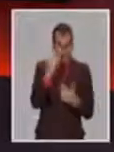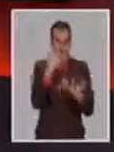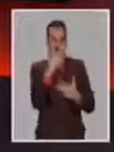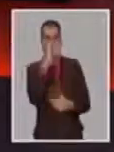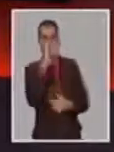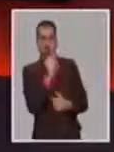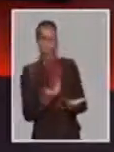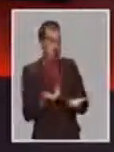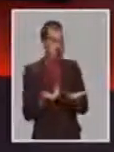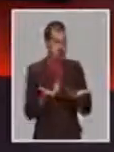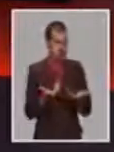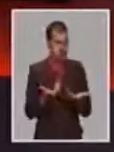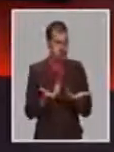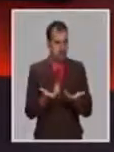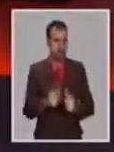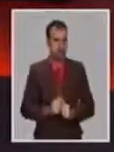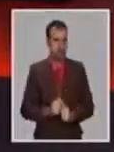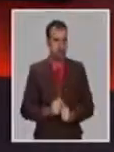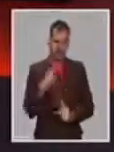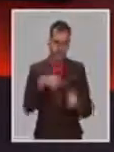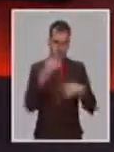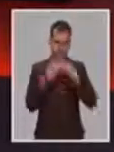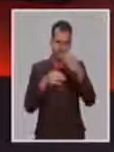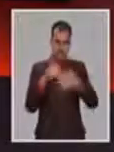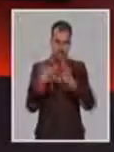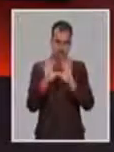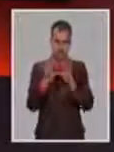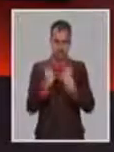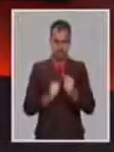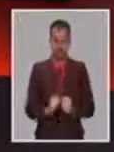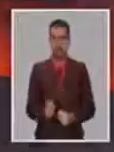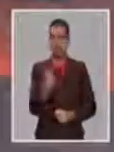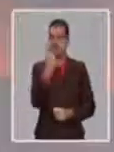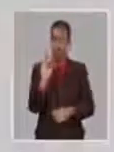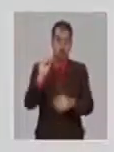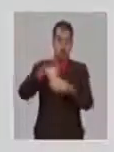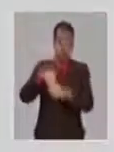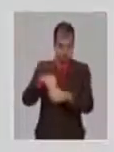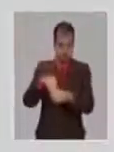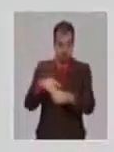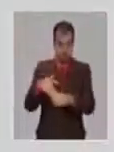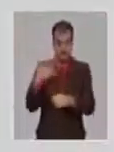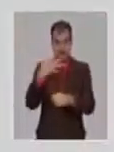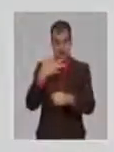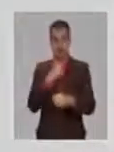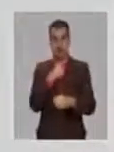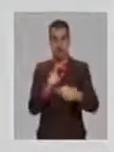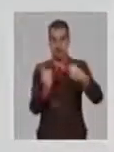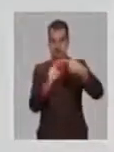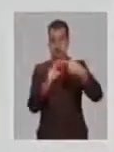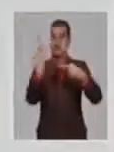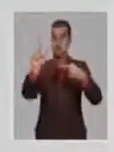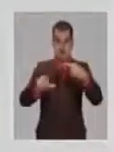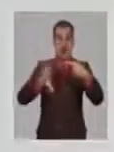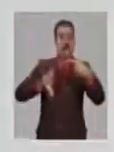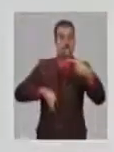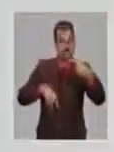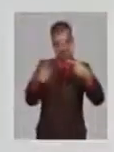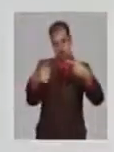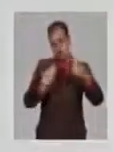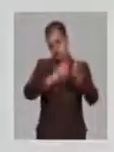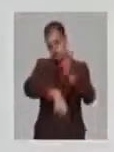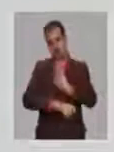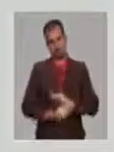inclusión y de exclusión que se han concebido en este estudio. Bueno, por supuesto, el primer criterio de inclusión es que la persona dé su consentimiento